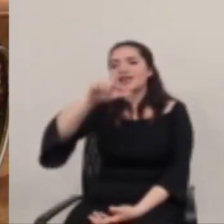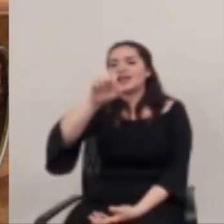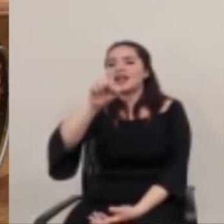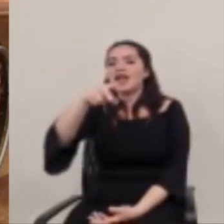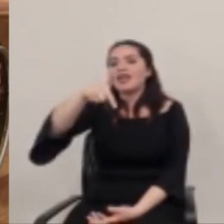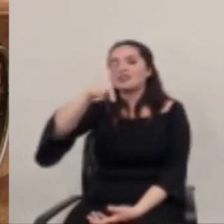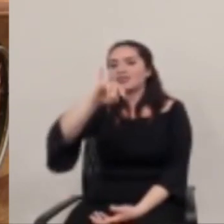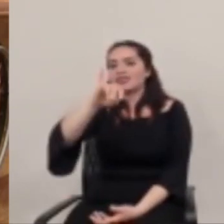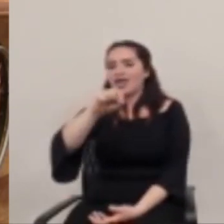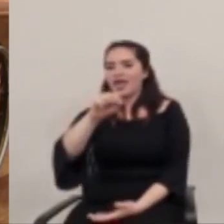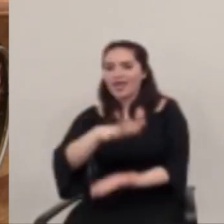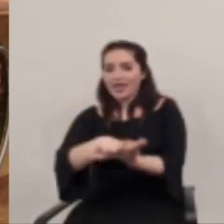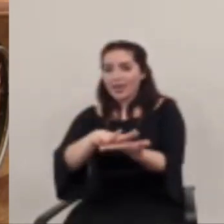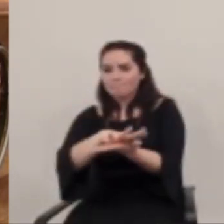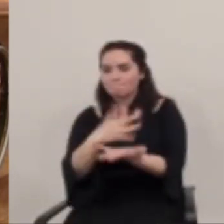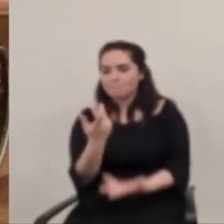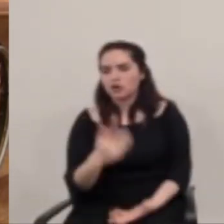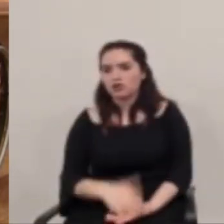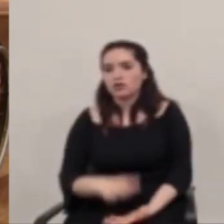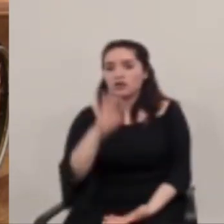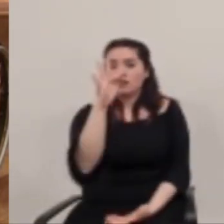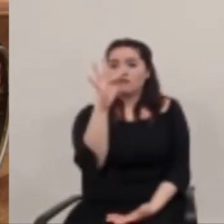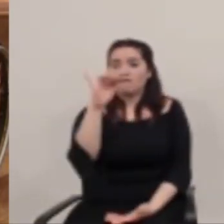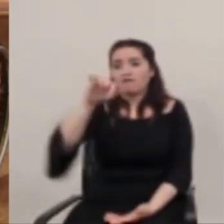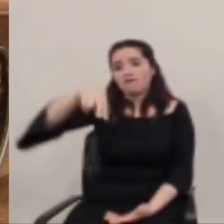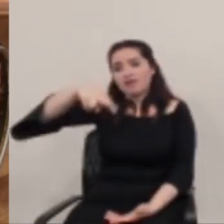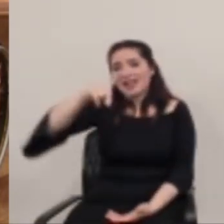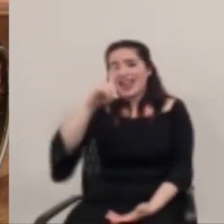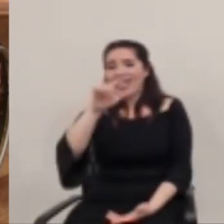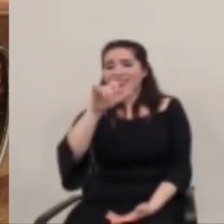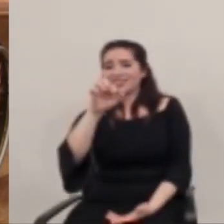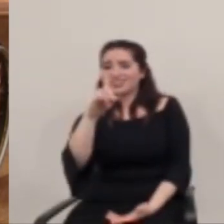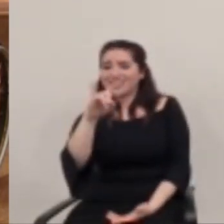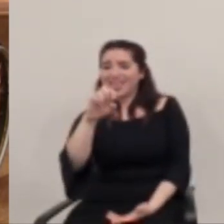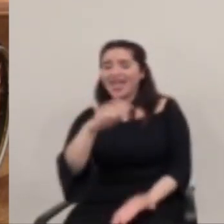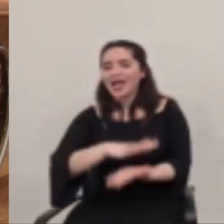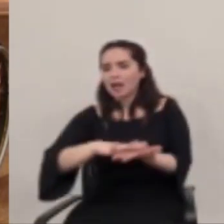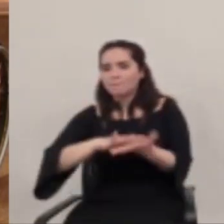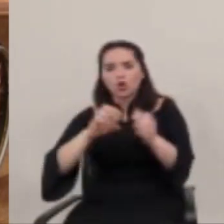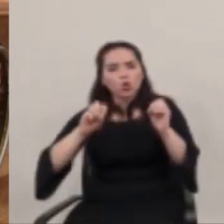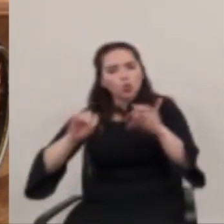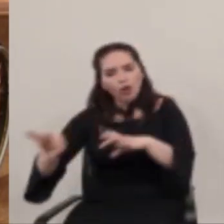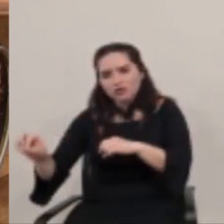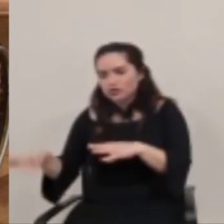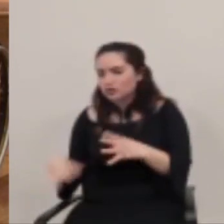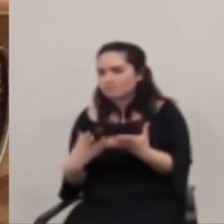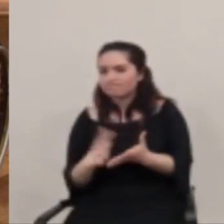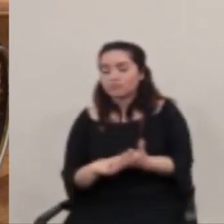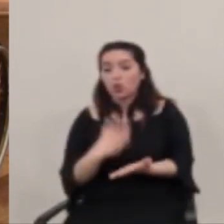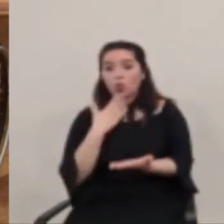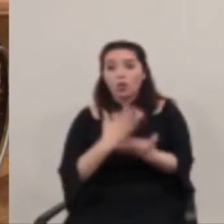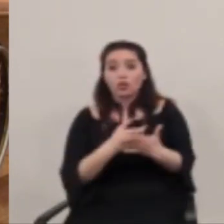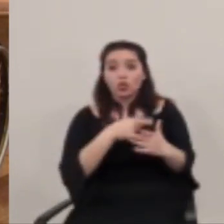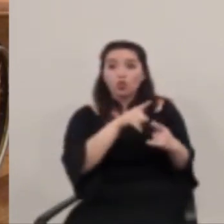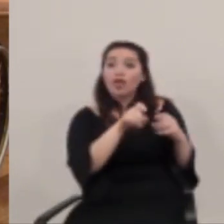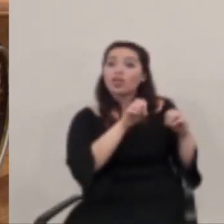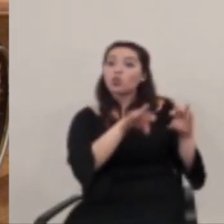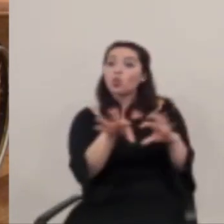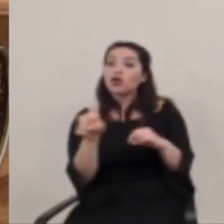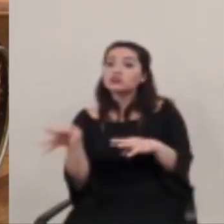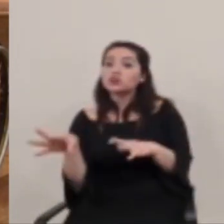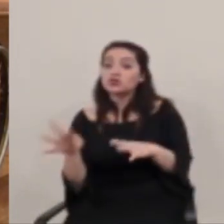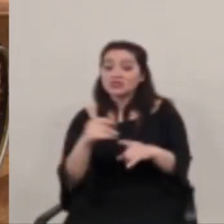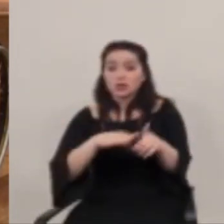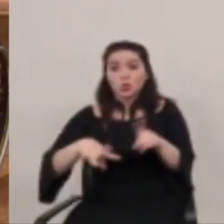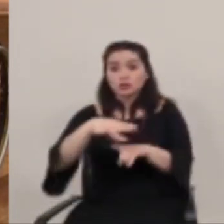como ejemplo. Porque siempre Finlandia es como el ejemplo de educación, el ejemplo de muchas cosas. Bueno, en Finlandia en la educación se pelean a los alumnos en situación